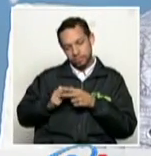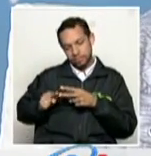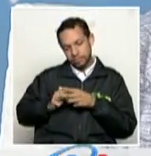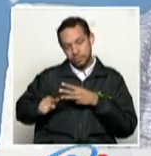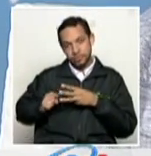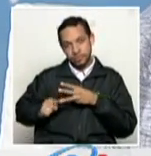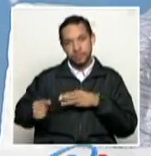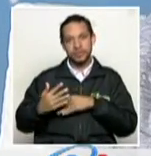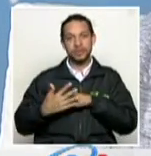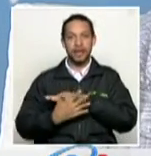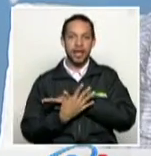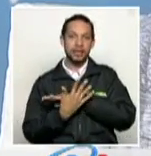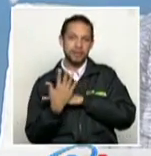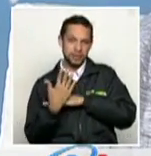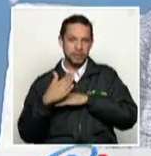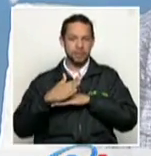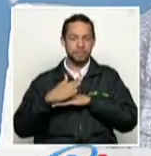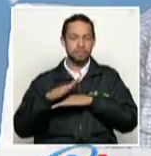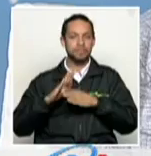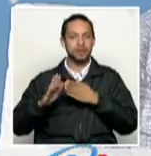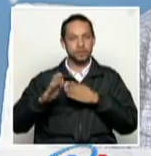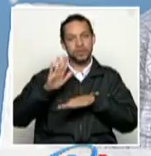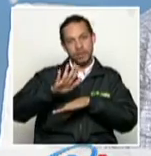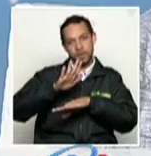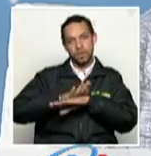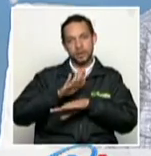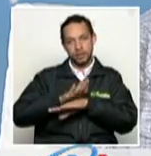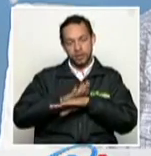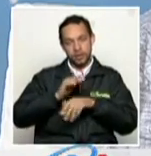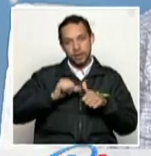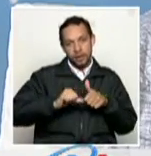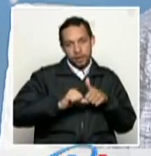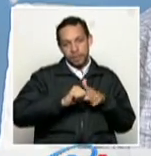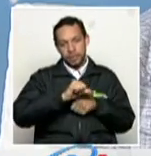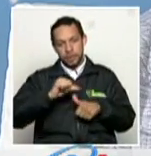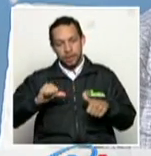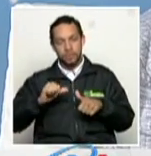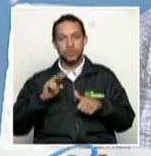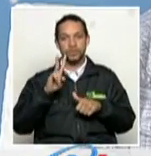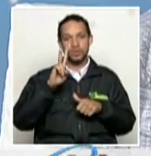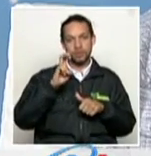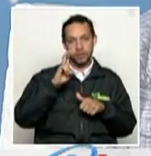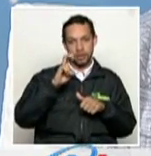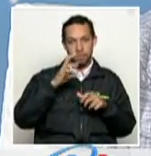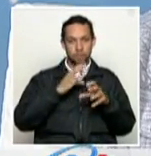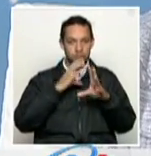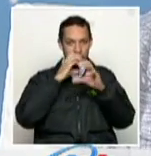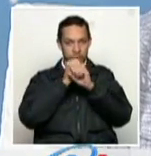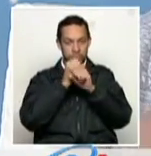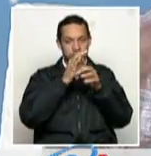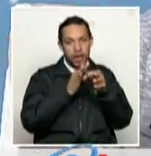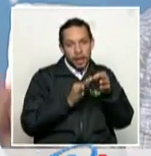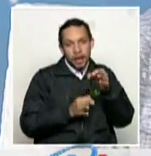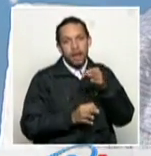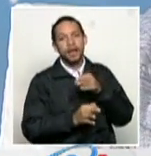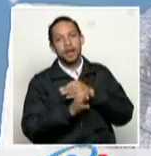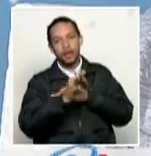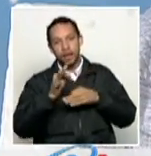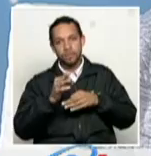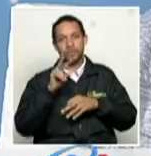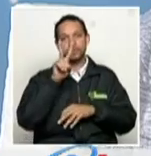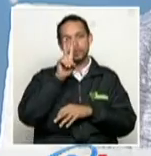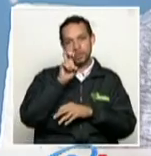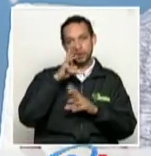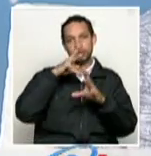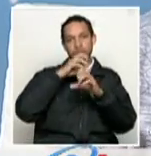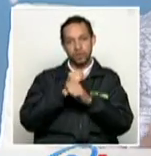horario de las 5, 5 y 30 de la tarde. Este año cambiamos a las 7 de la noche en Telecafé. Sin embargo, hay